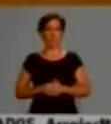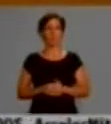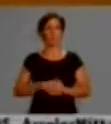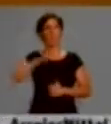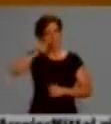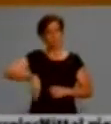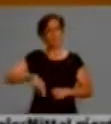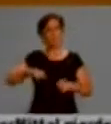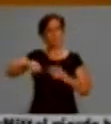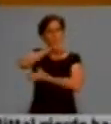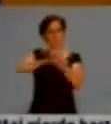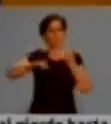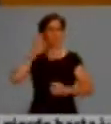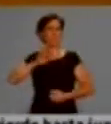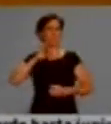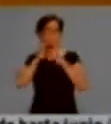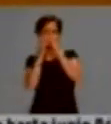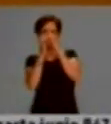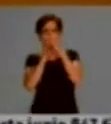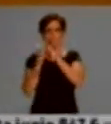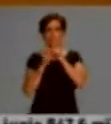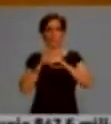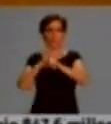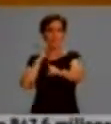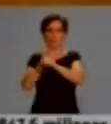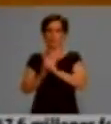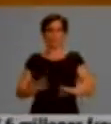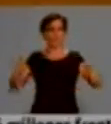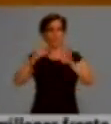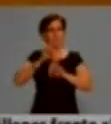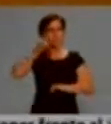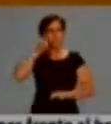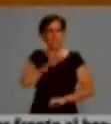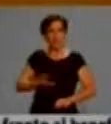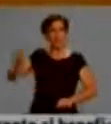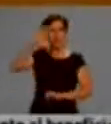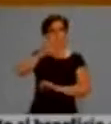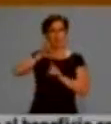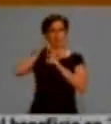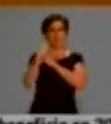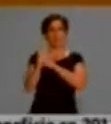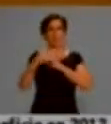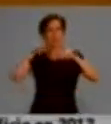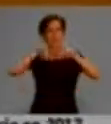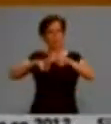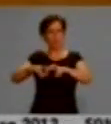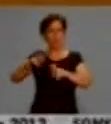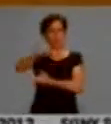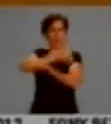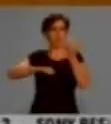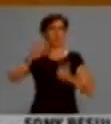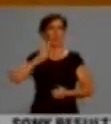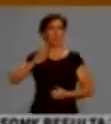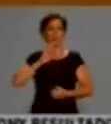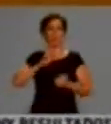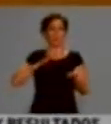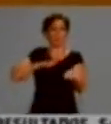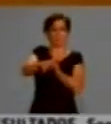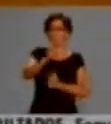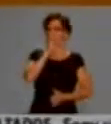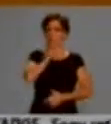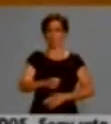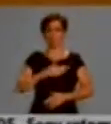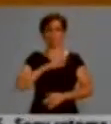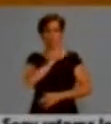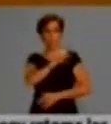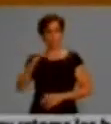No había ninguna conspiración. Simplemente el Estado de Derecho investigaba un gravísimo caso de corrupción que afectaba de lleno al Partido Popular, a su